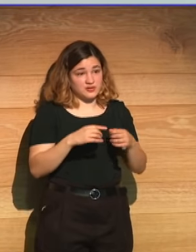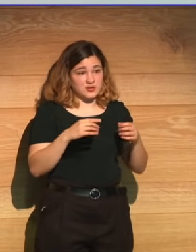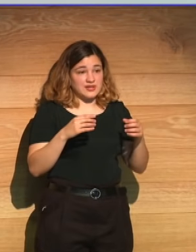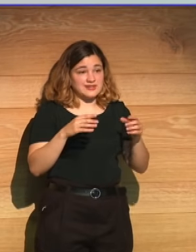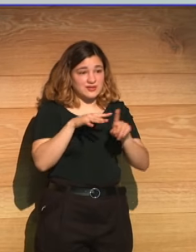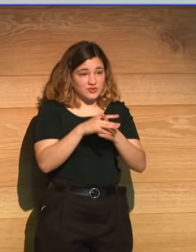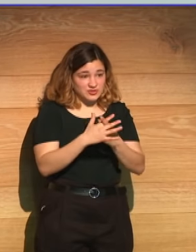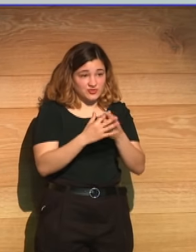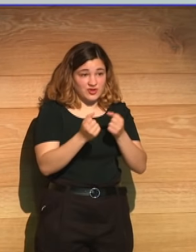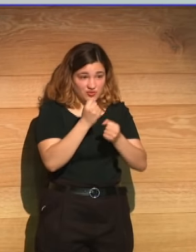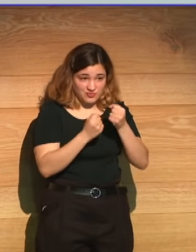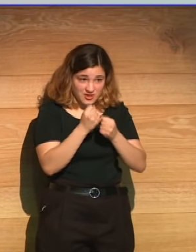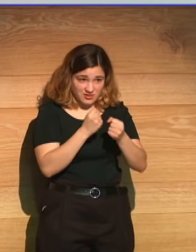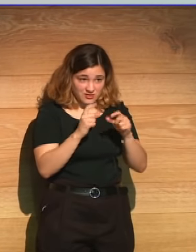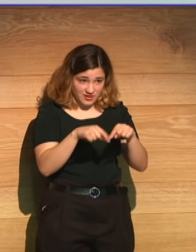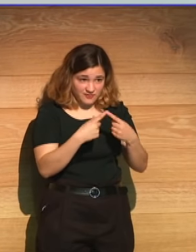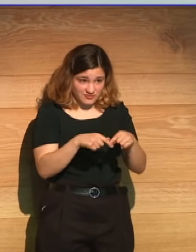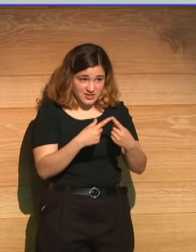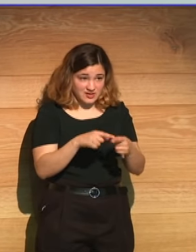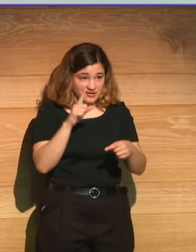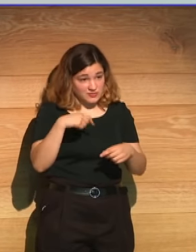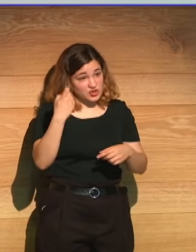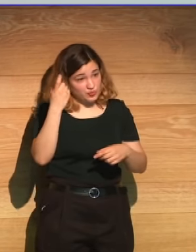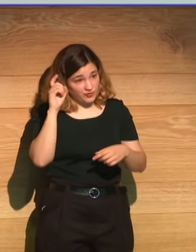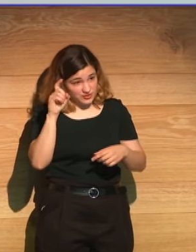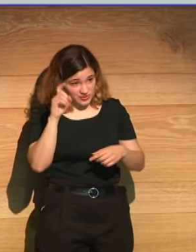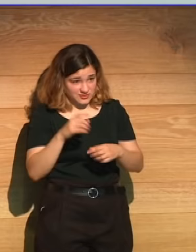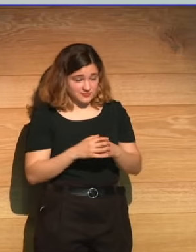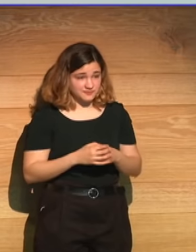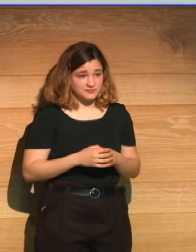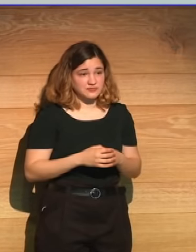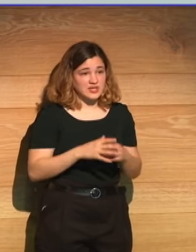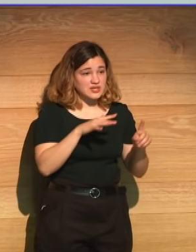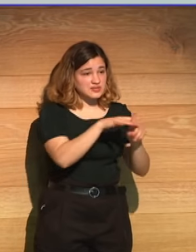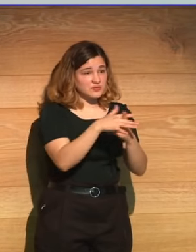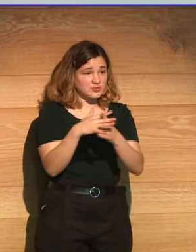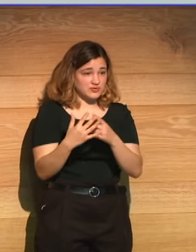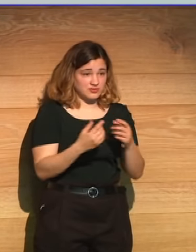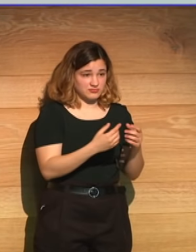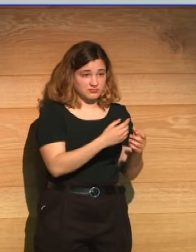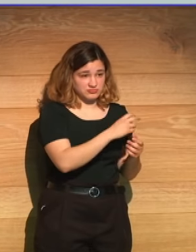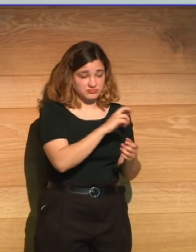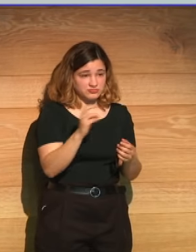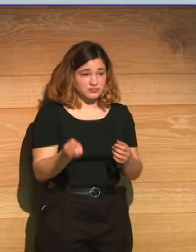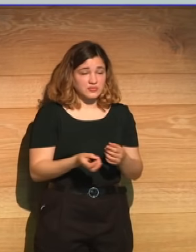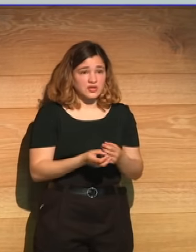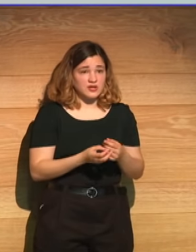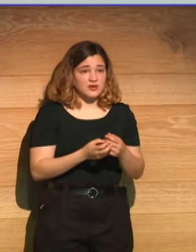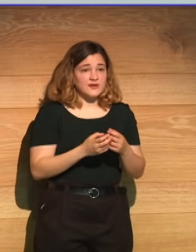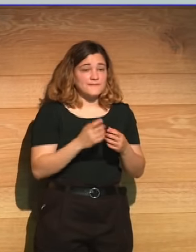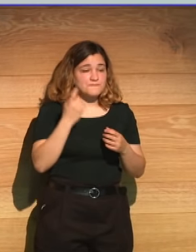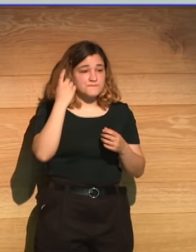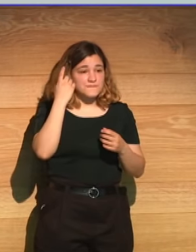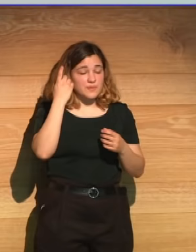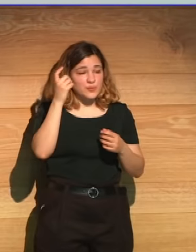de las familias, ¿no? Y también de los docentes. Hemos asistido en varios casos a docentes que han dejado la profesión